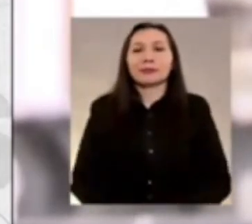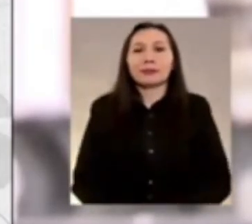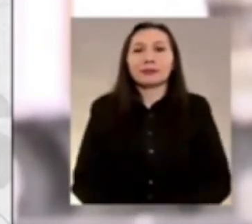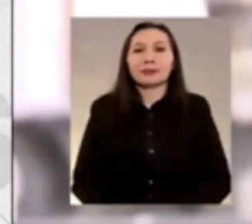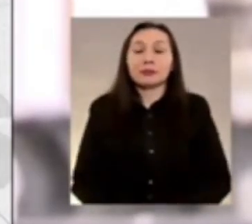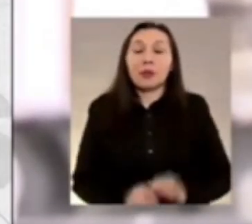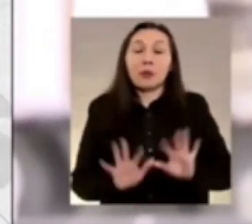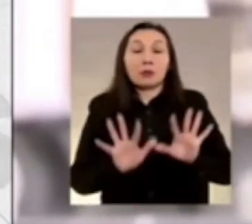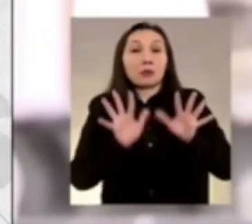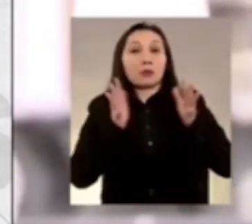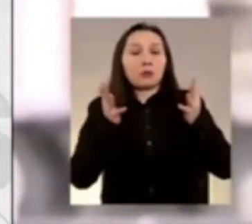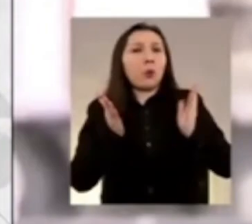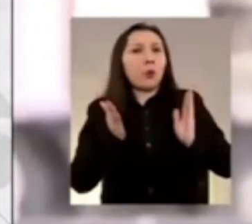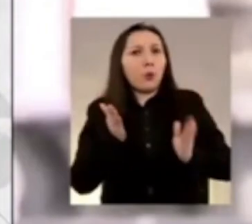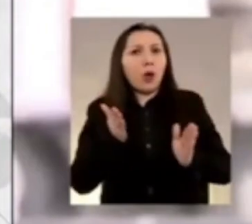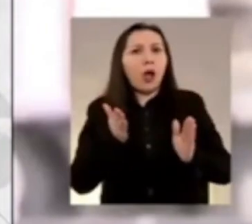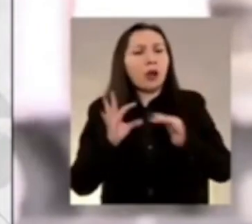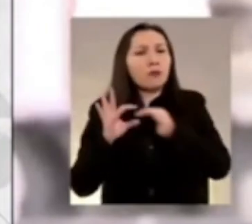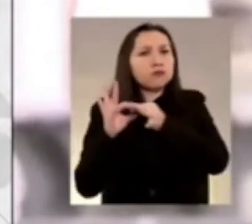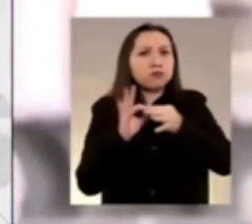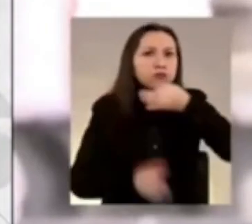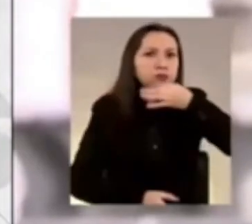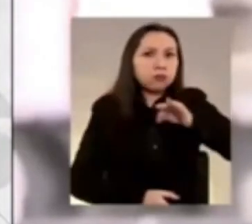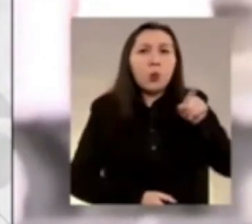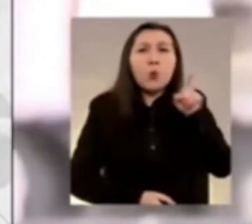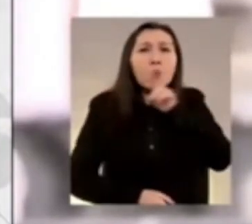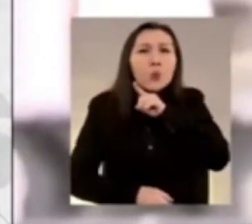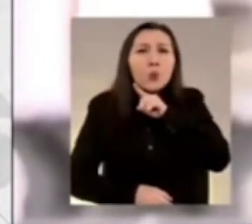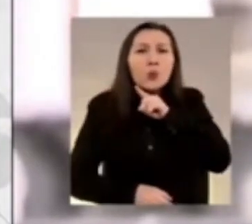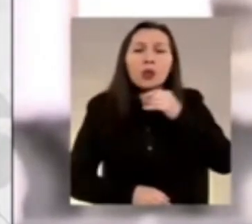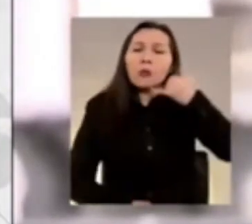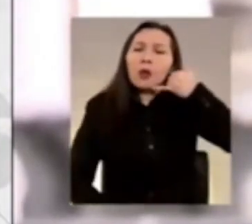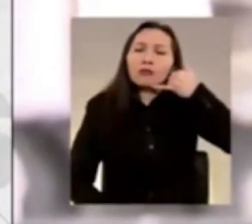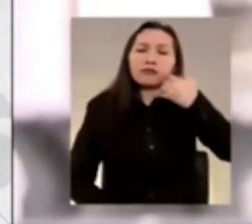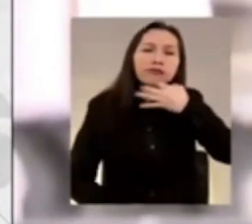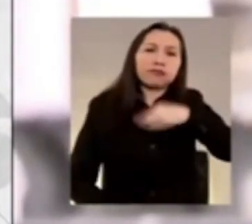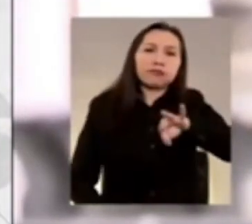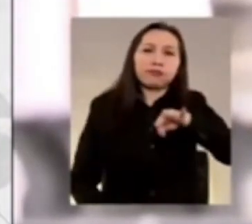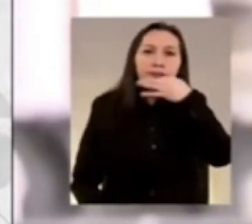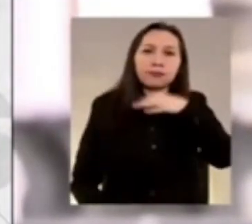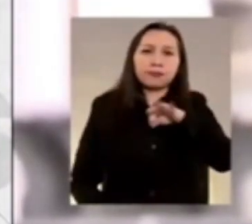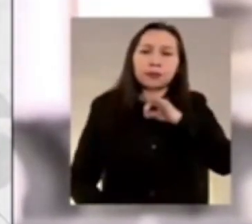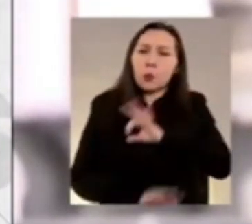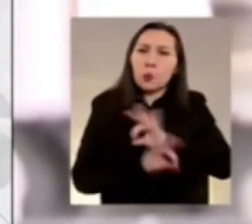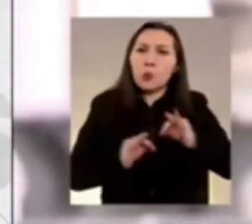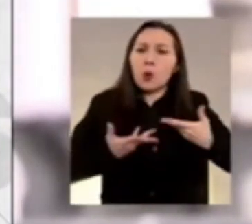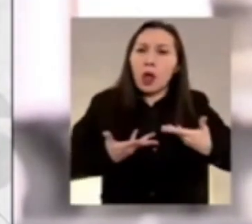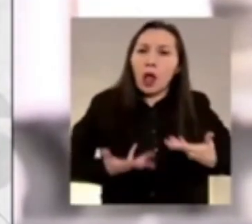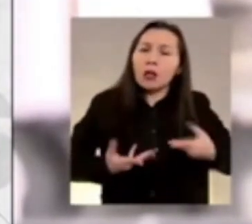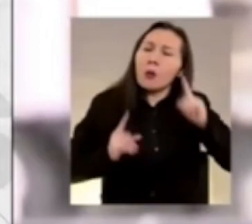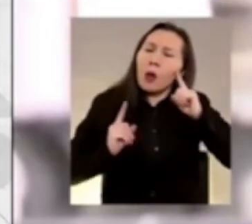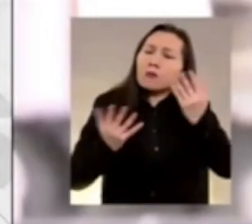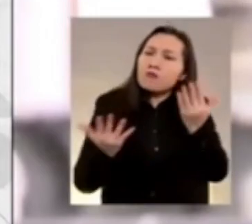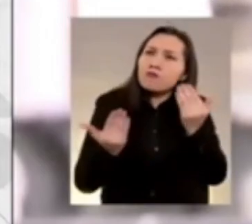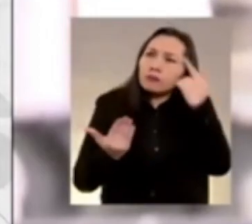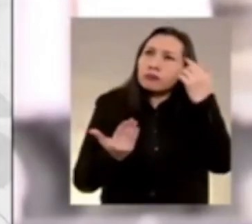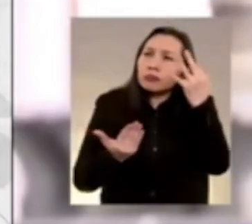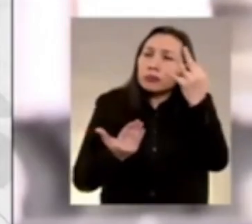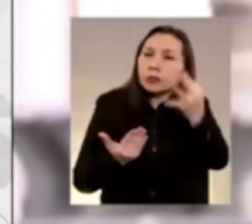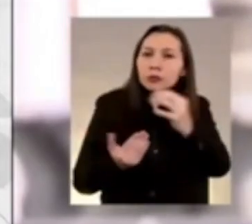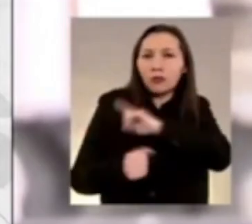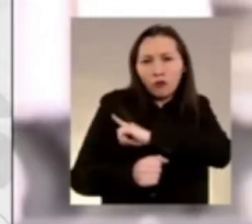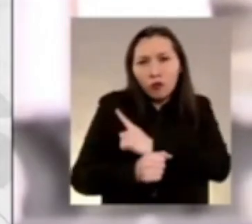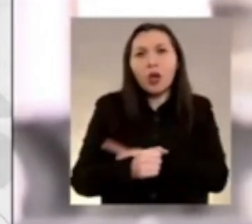No deja de sorprendernos la fuerza de su mensaje en las últimas alocuciones, su incaudicable esperanza.